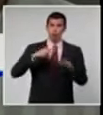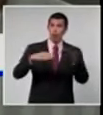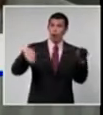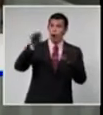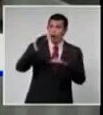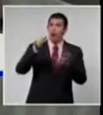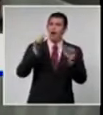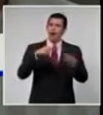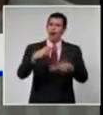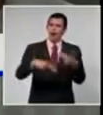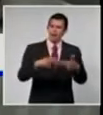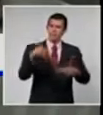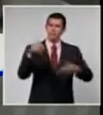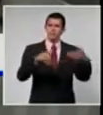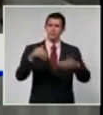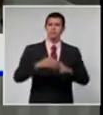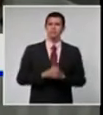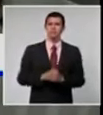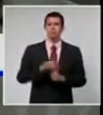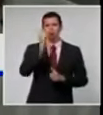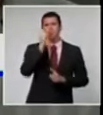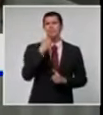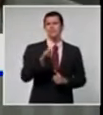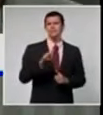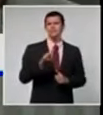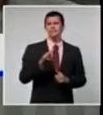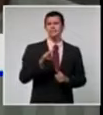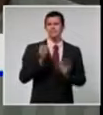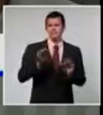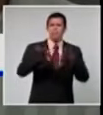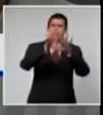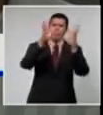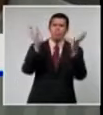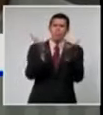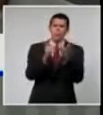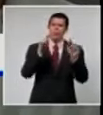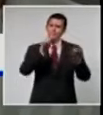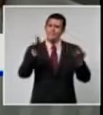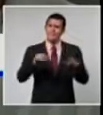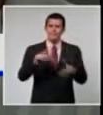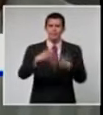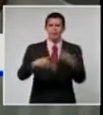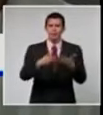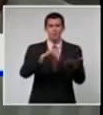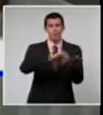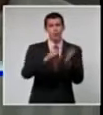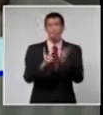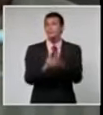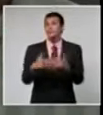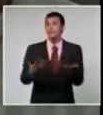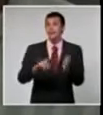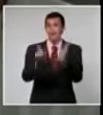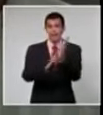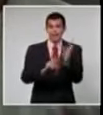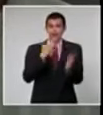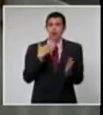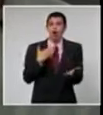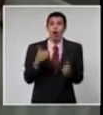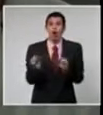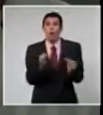la demanda de energía a nivel mundial. Entonces, nuestro proyecto consiste en la creación de un algoritmo evolutivo basado